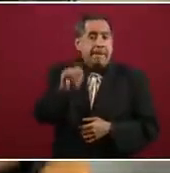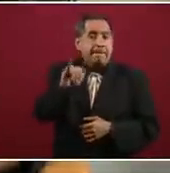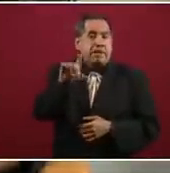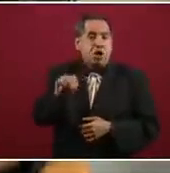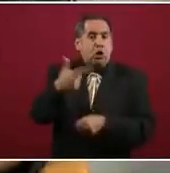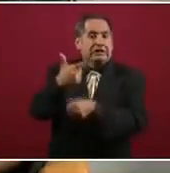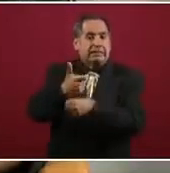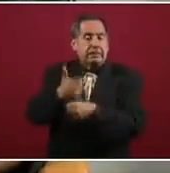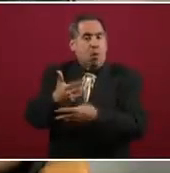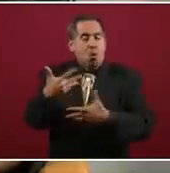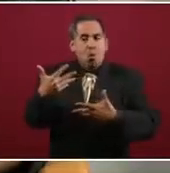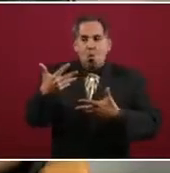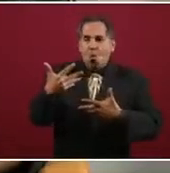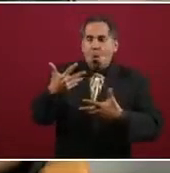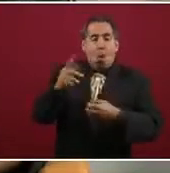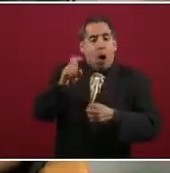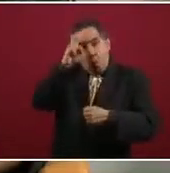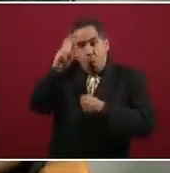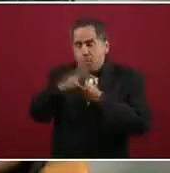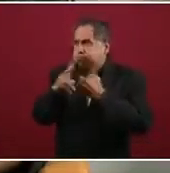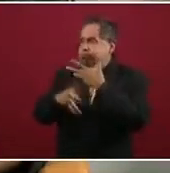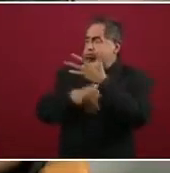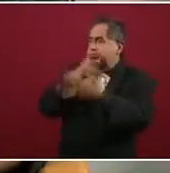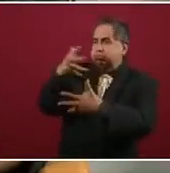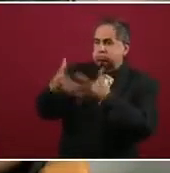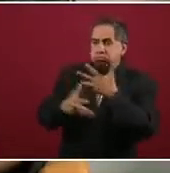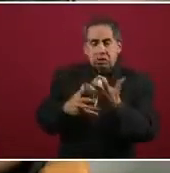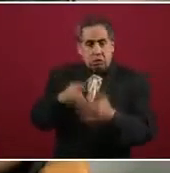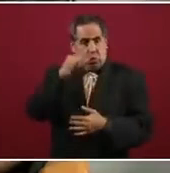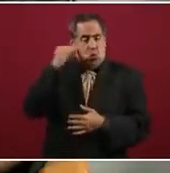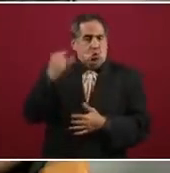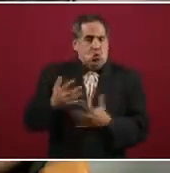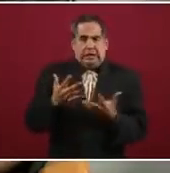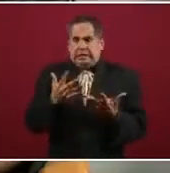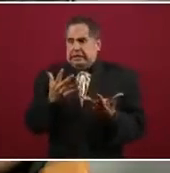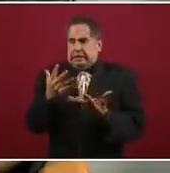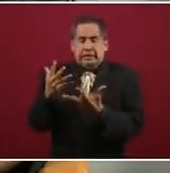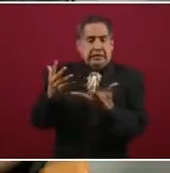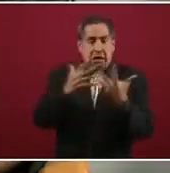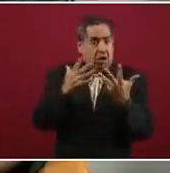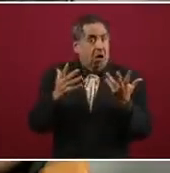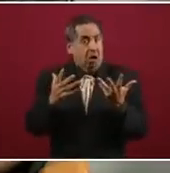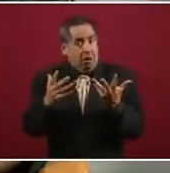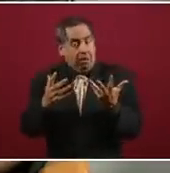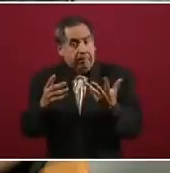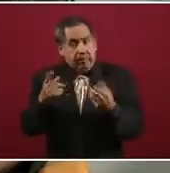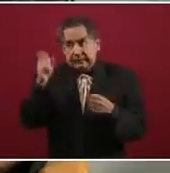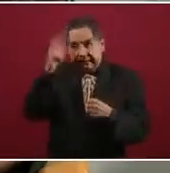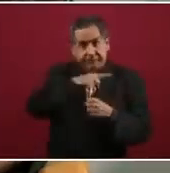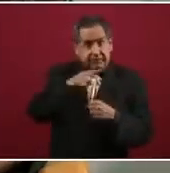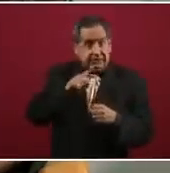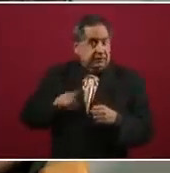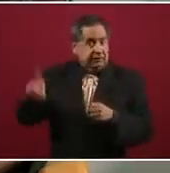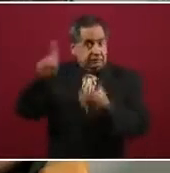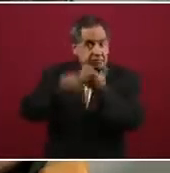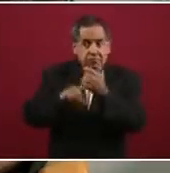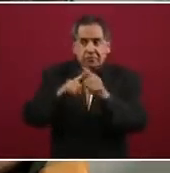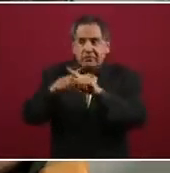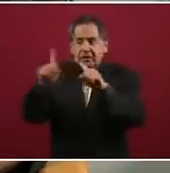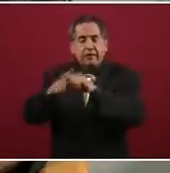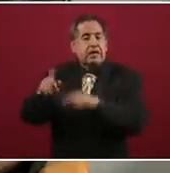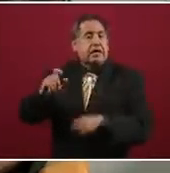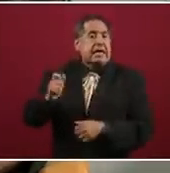Entonces era un gran agravio que había, no solamente en términos de las